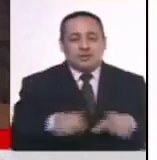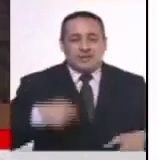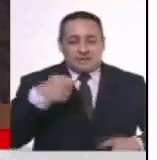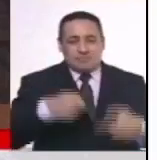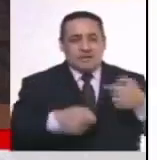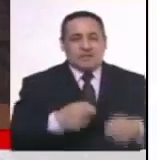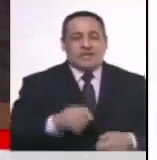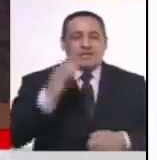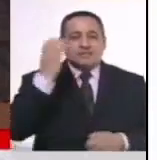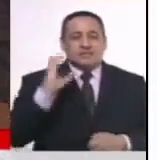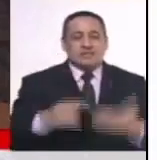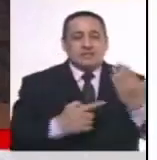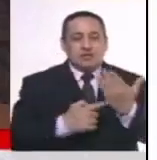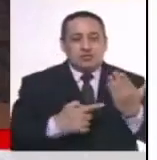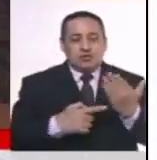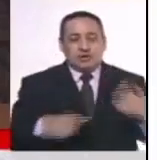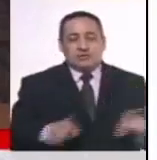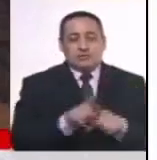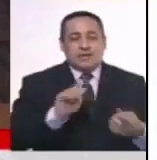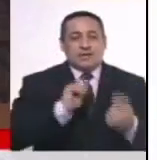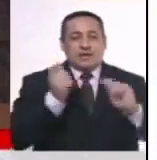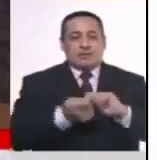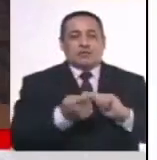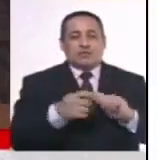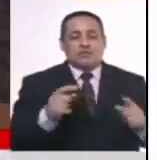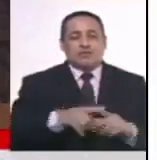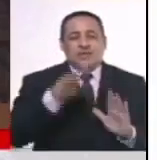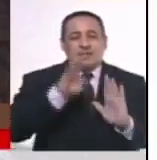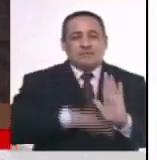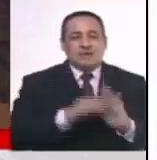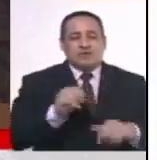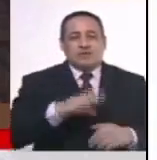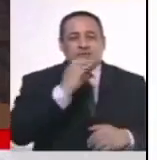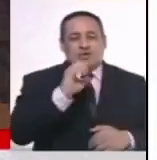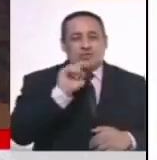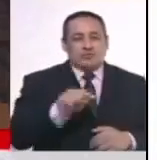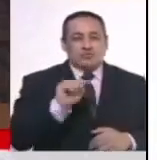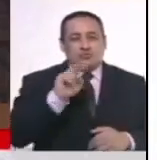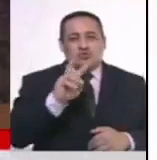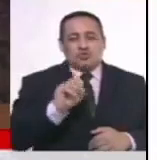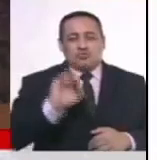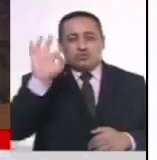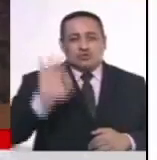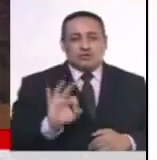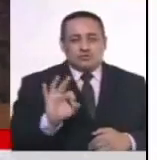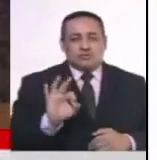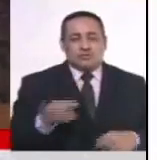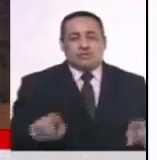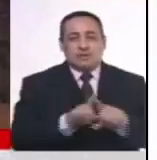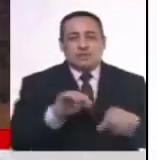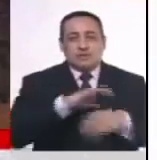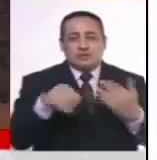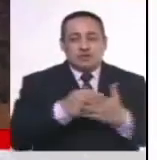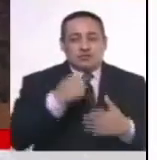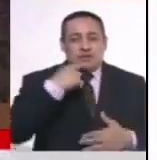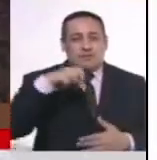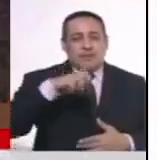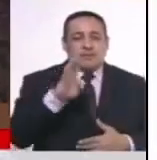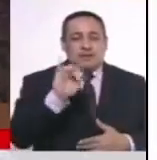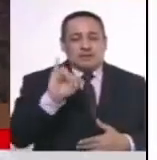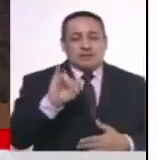invertir en ciencia, tecnología e innovación menos del 0.2% del Producto Bruto